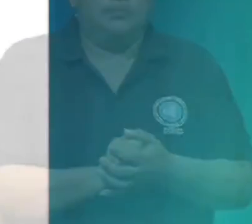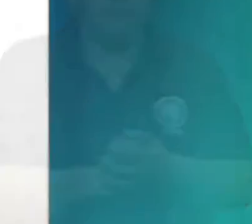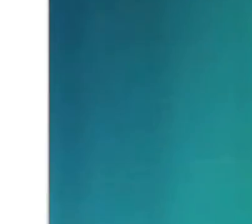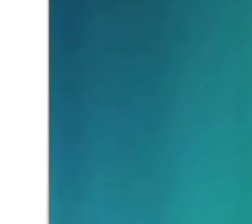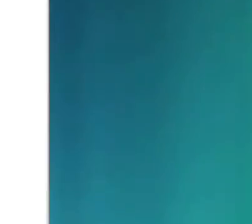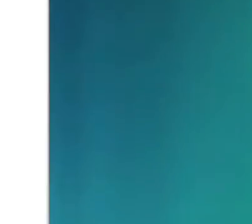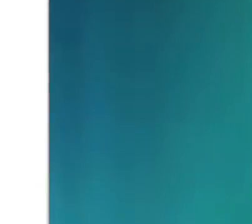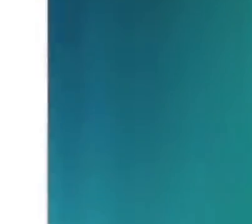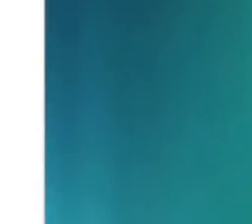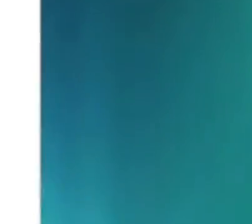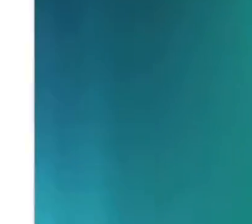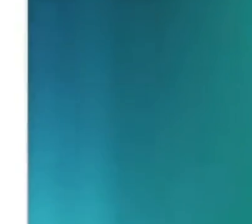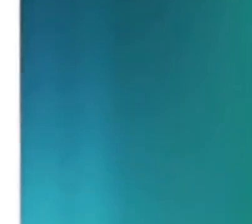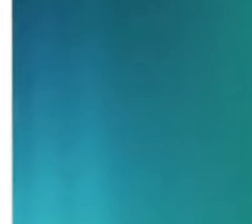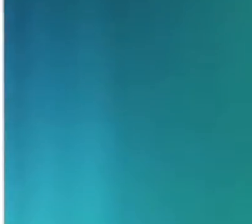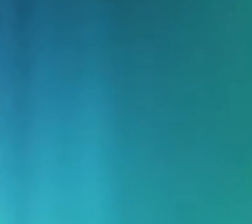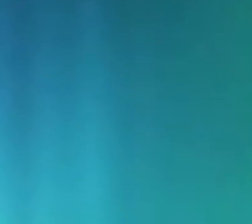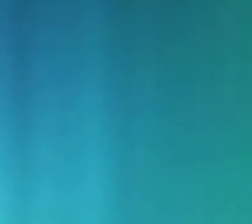calendario.